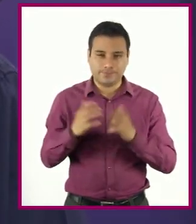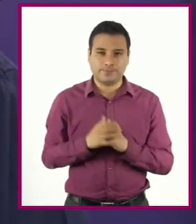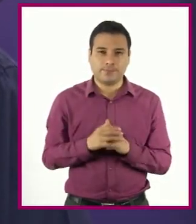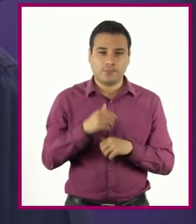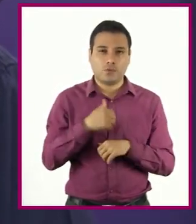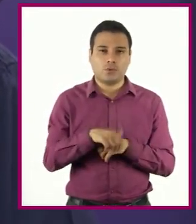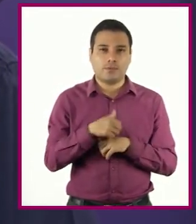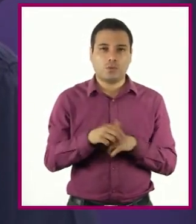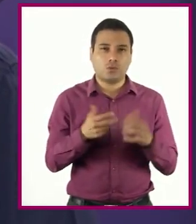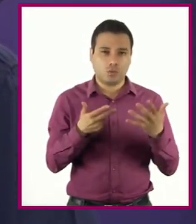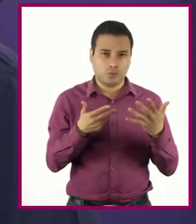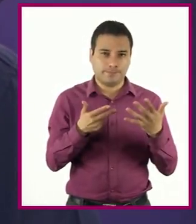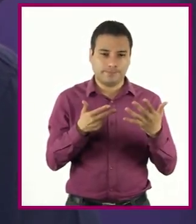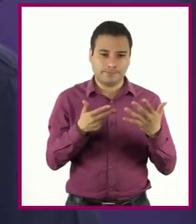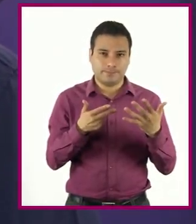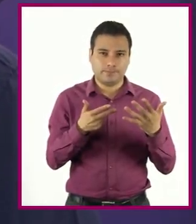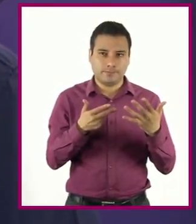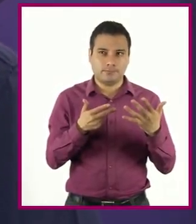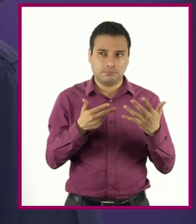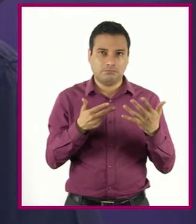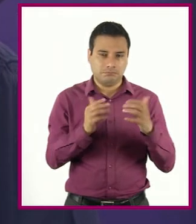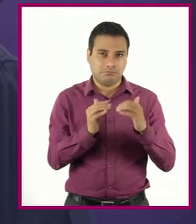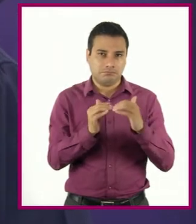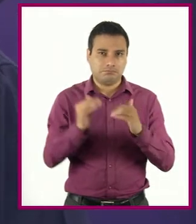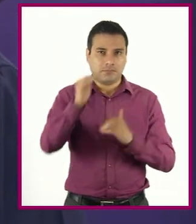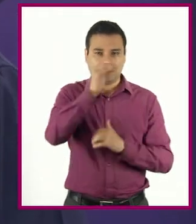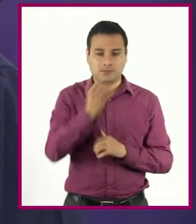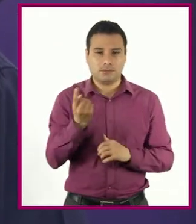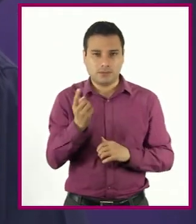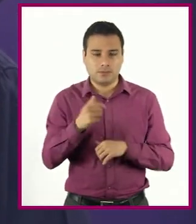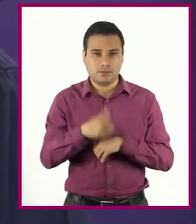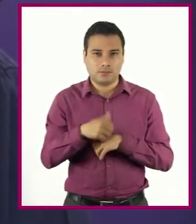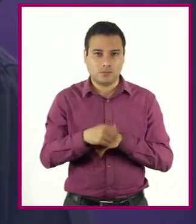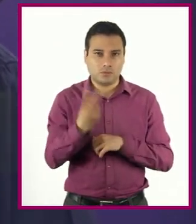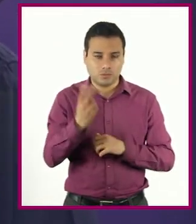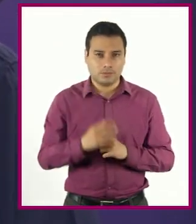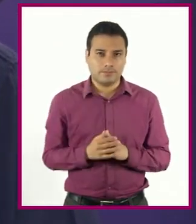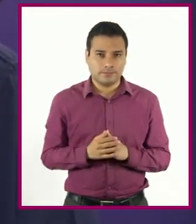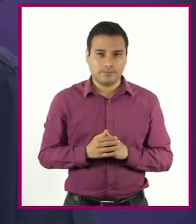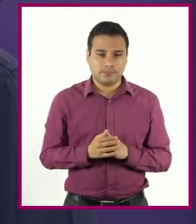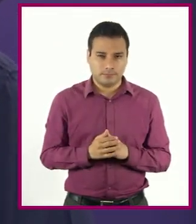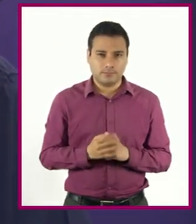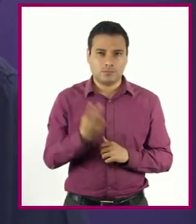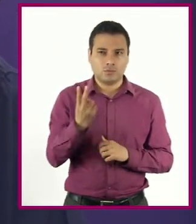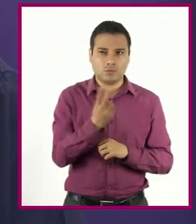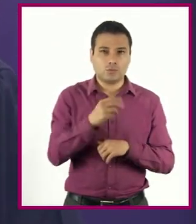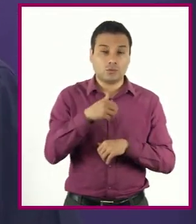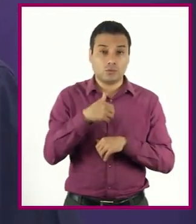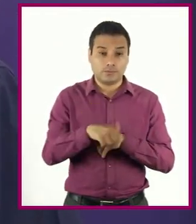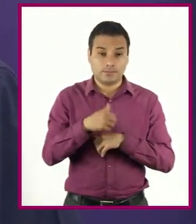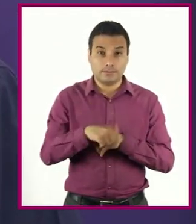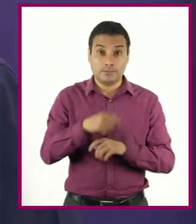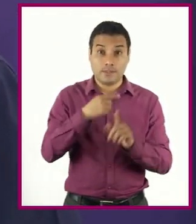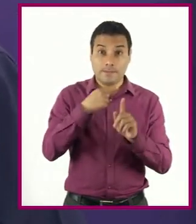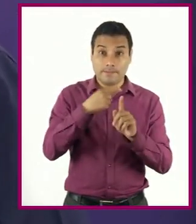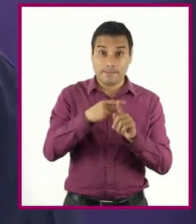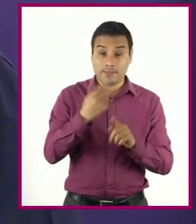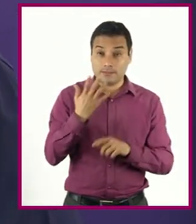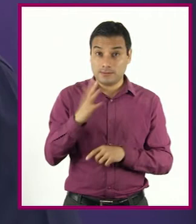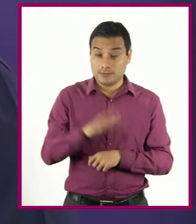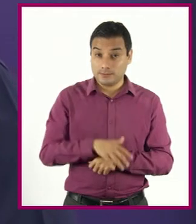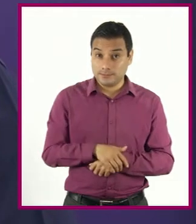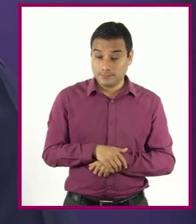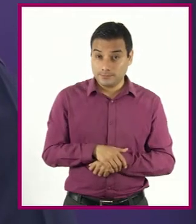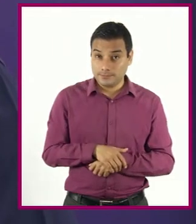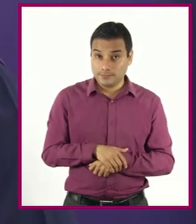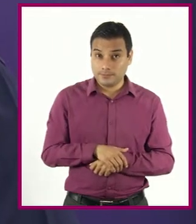número 8 es mayor que el 2. Si a ambos números se les suma el número 10, se tiene